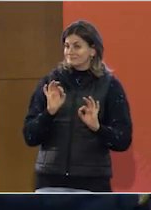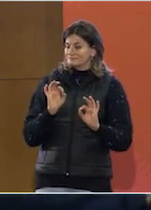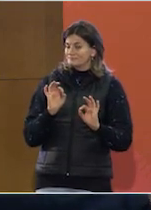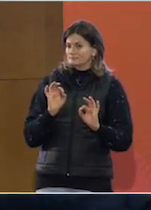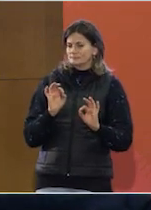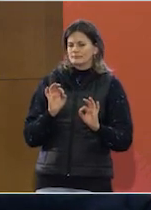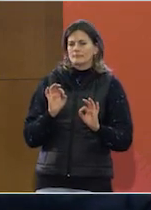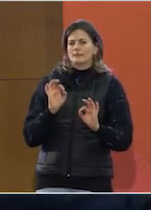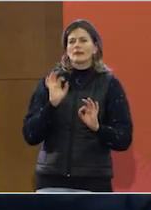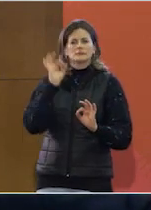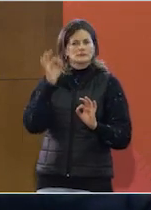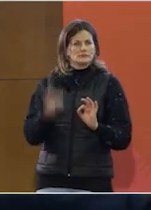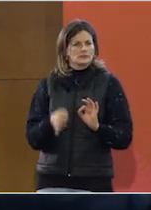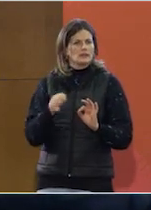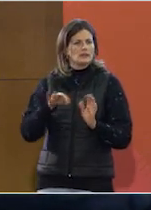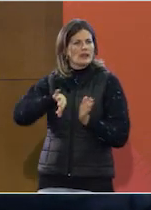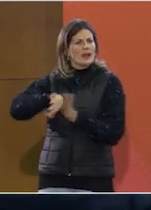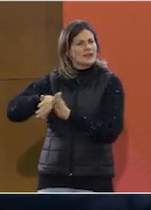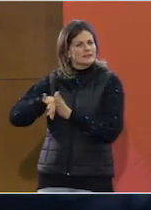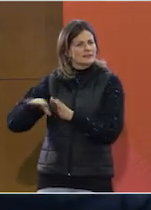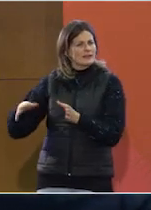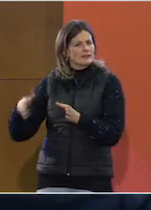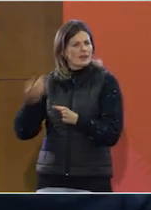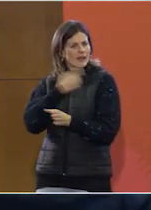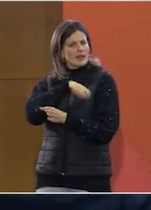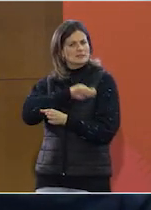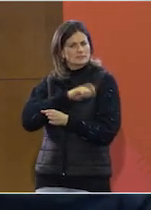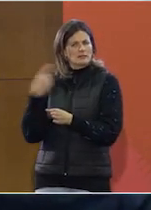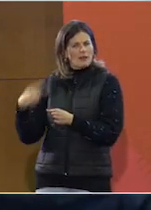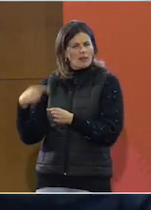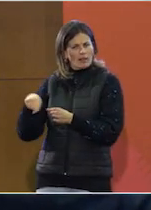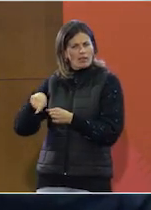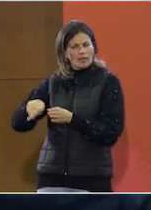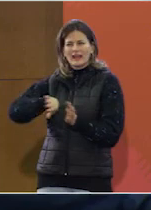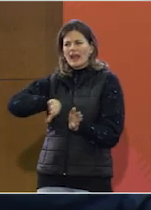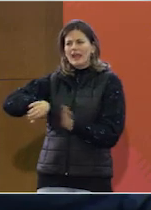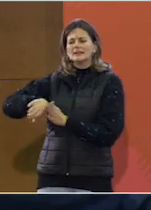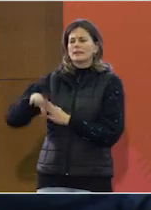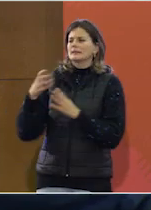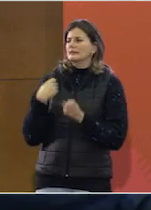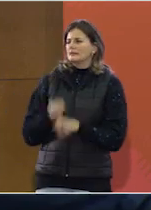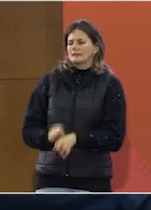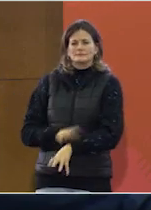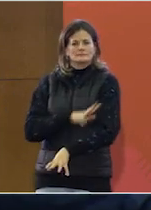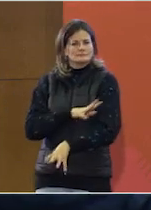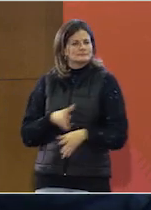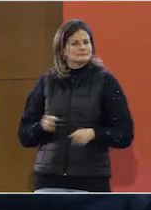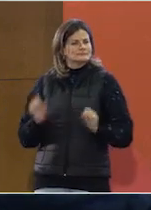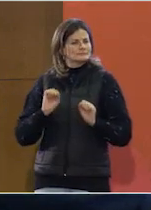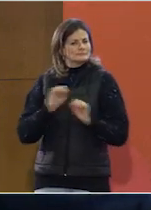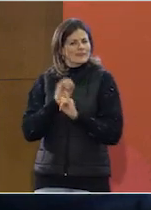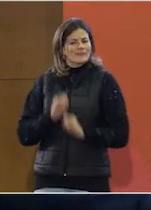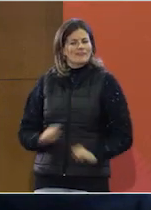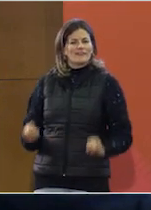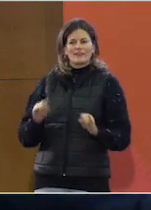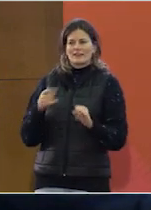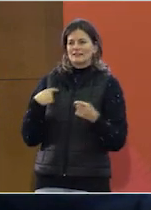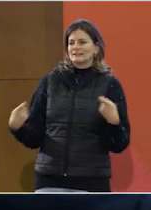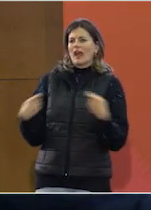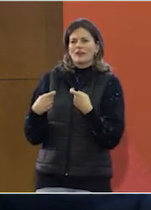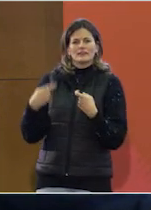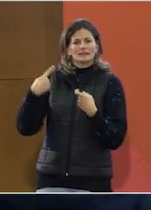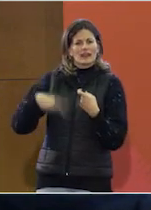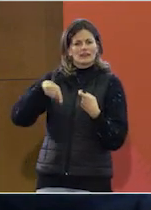Y eso sí lo teme la derecha española. La derecha española está encantada con el enfrentamiento político con